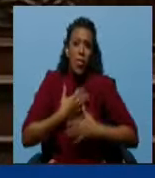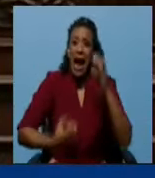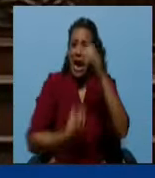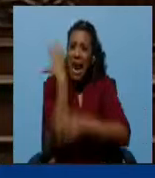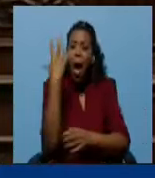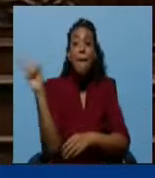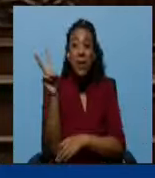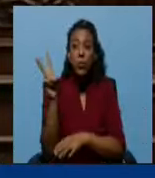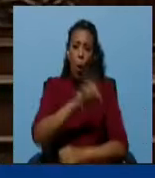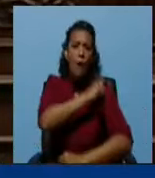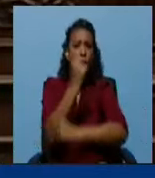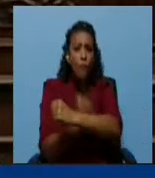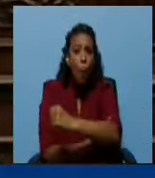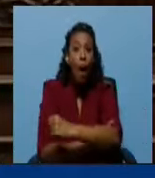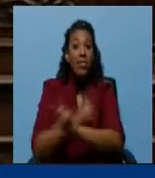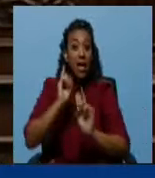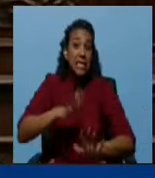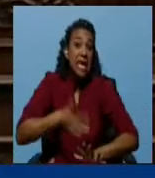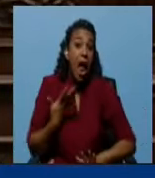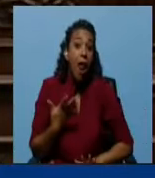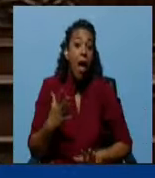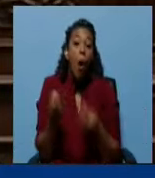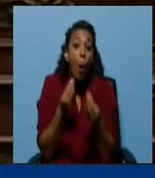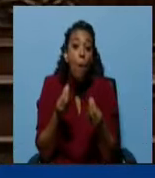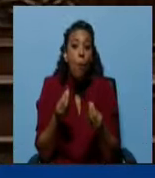de la Venezuela potencia, si eso es lo que queremos,